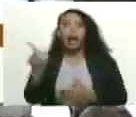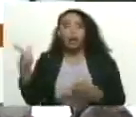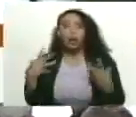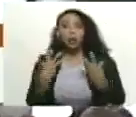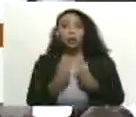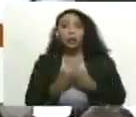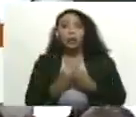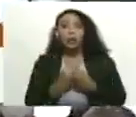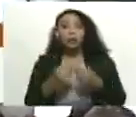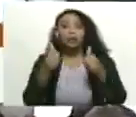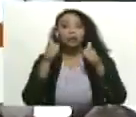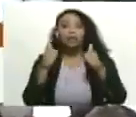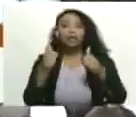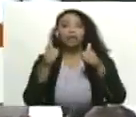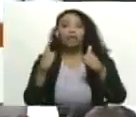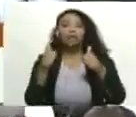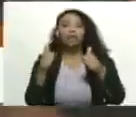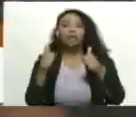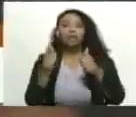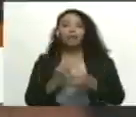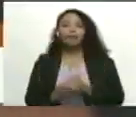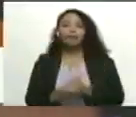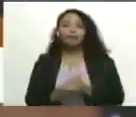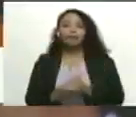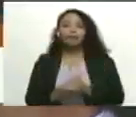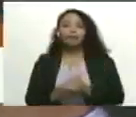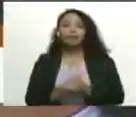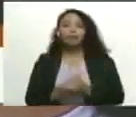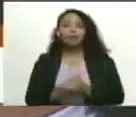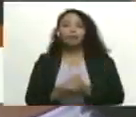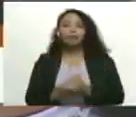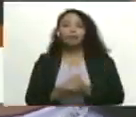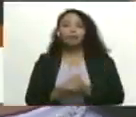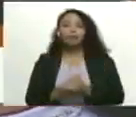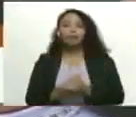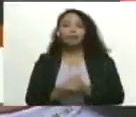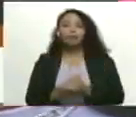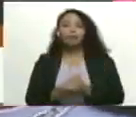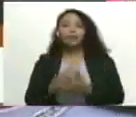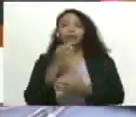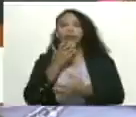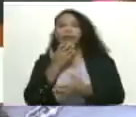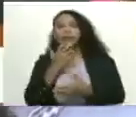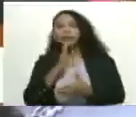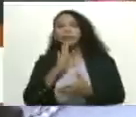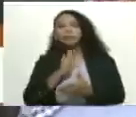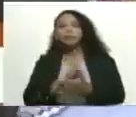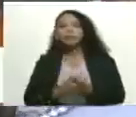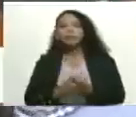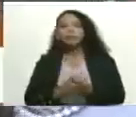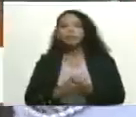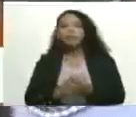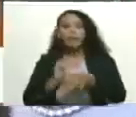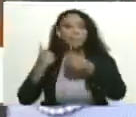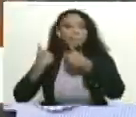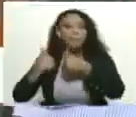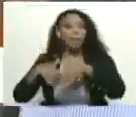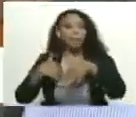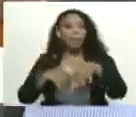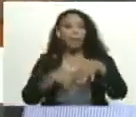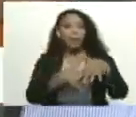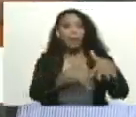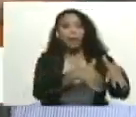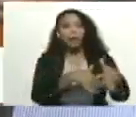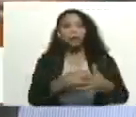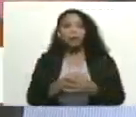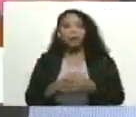compañeros, de estas compañeras, que cuando uno en la marcha, caminando,